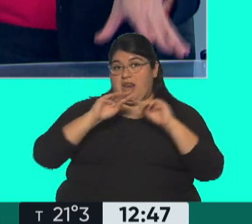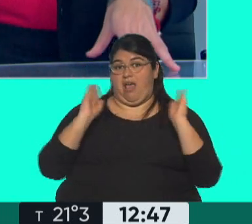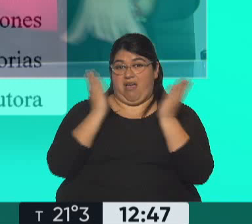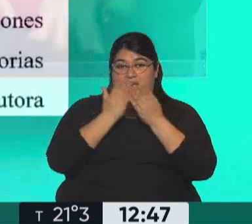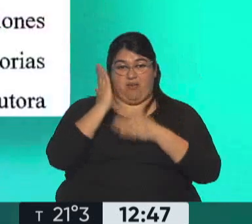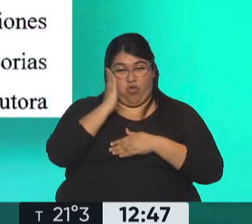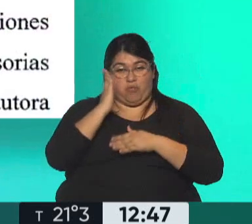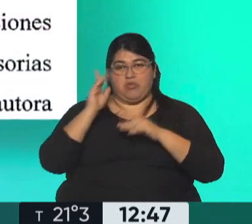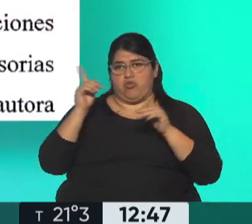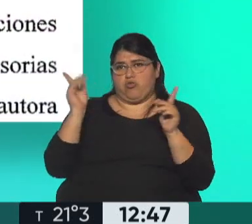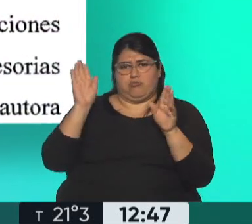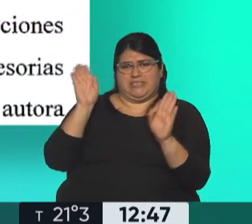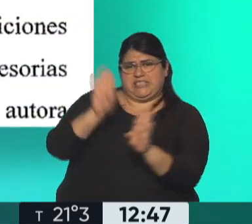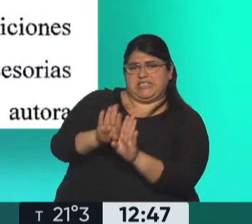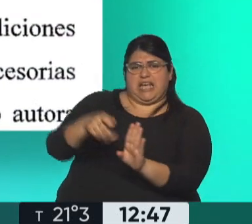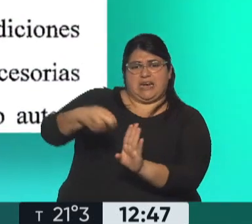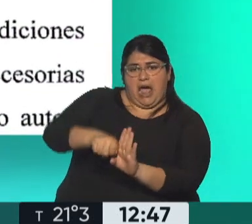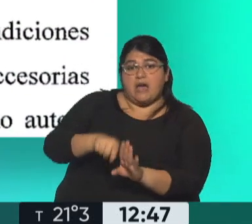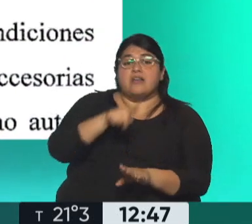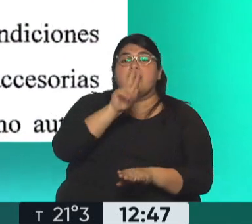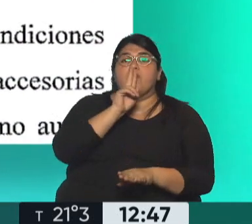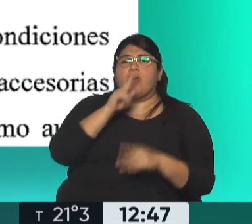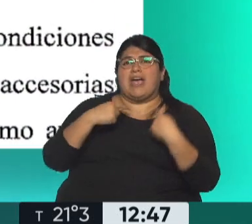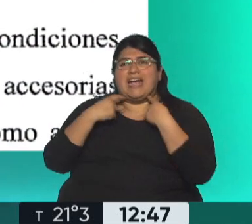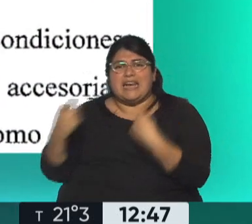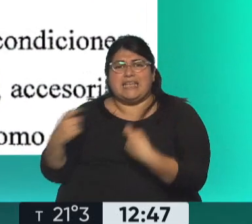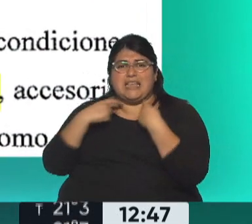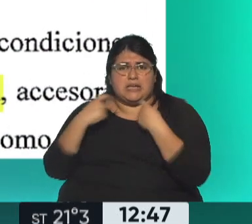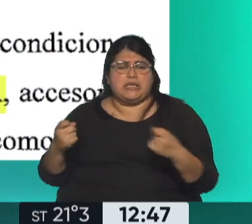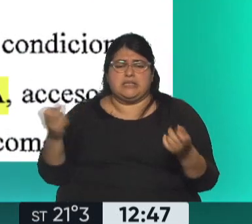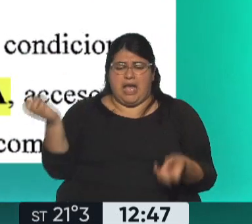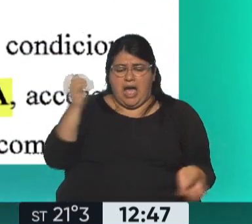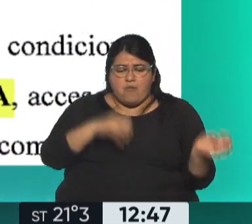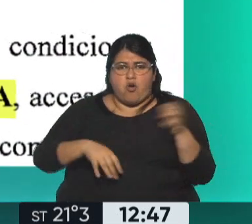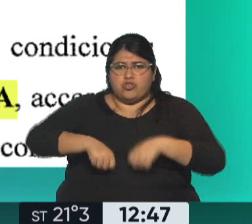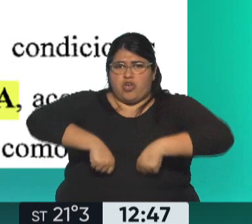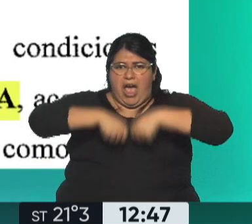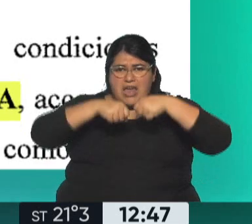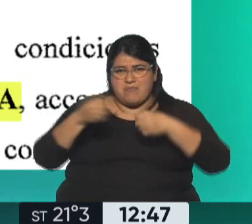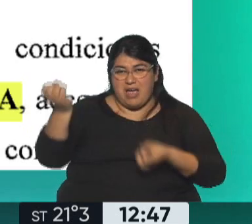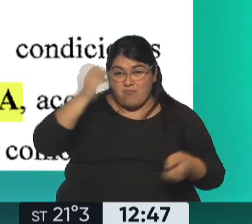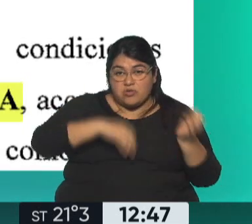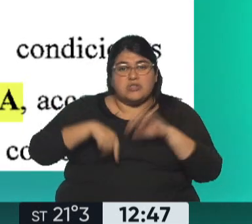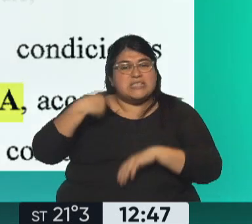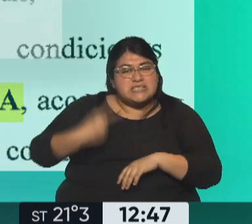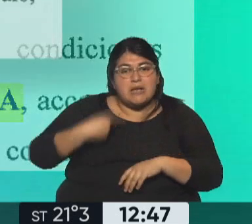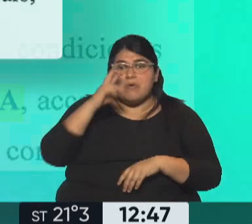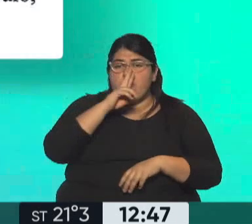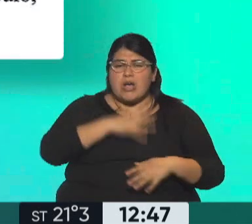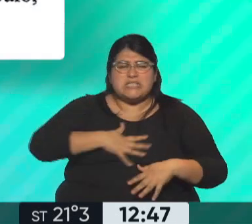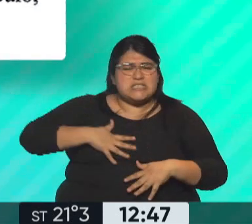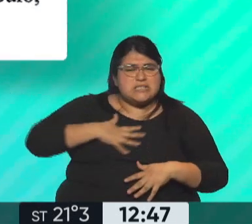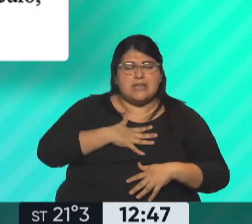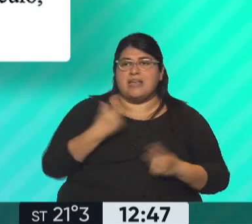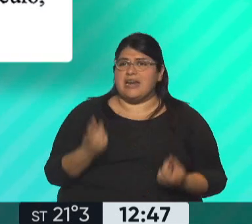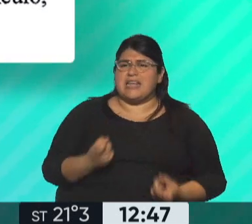Los testimonios dan cuenta de eso, que ella le decía: me quiero ir. Ella empezó a armar el bolso, algo típico. Cuando las mujeres empiezan a demostrar que